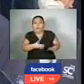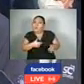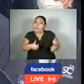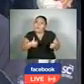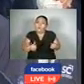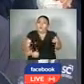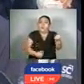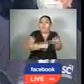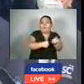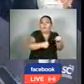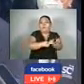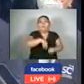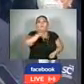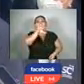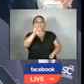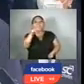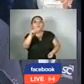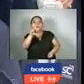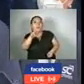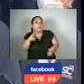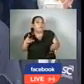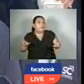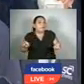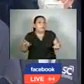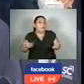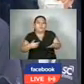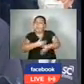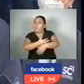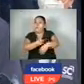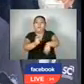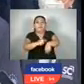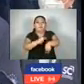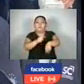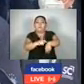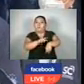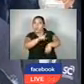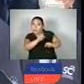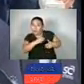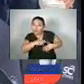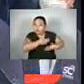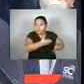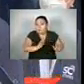apoyo que la Fiscalía pueda solicitar y en cualquier momento pues estamos a su servicio.